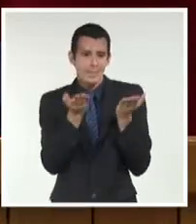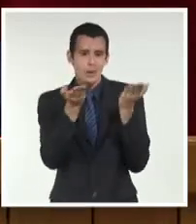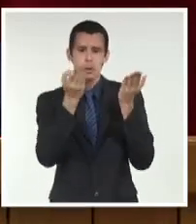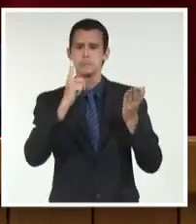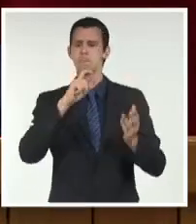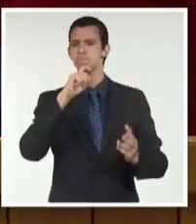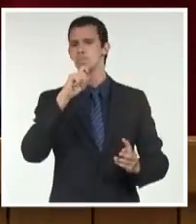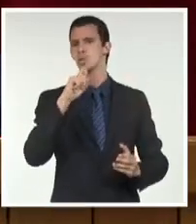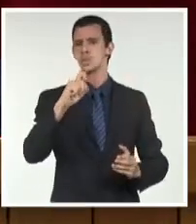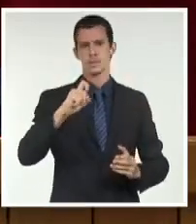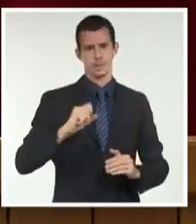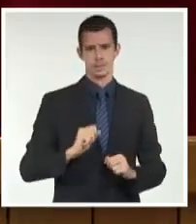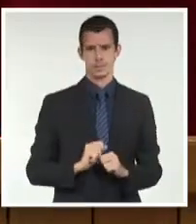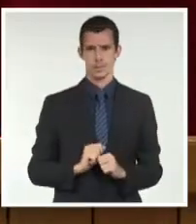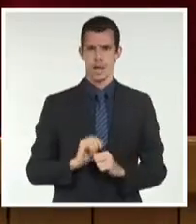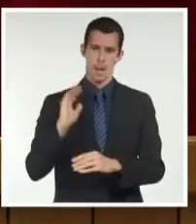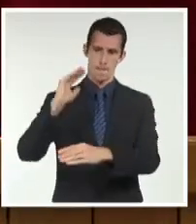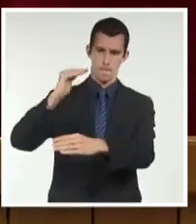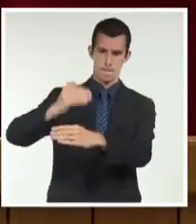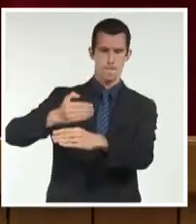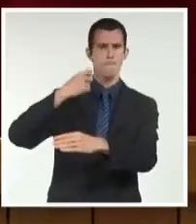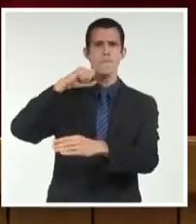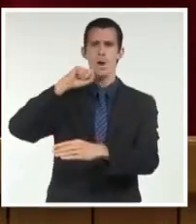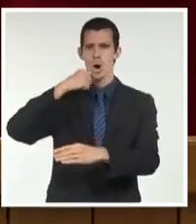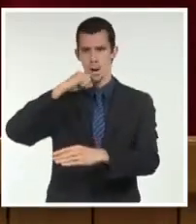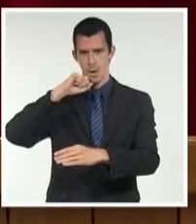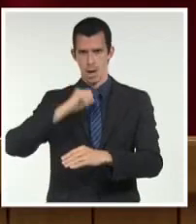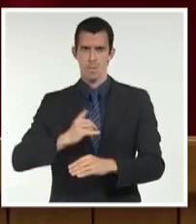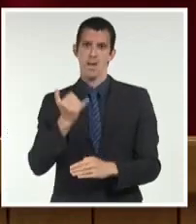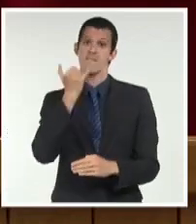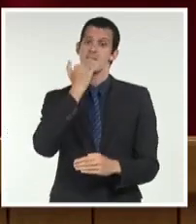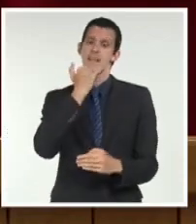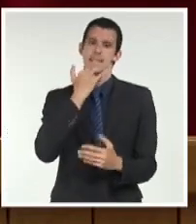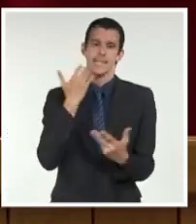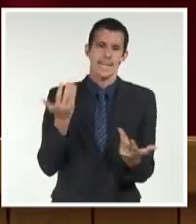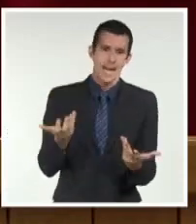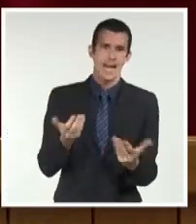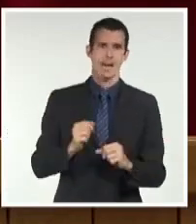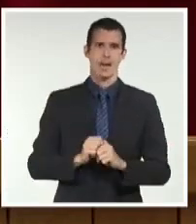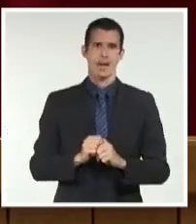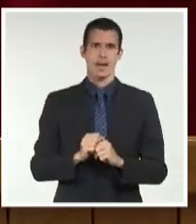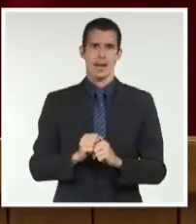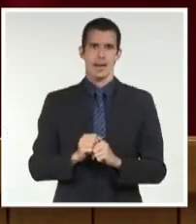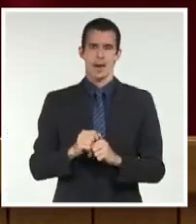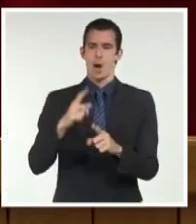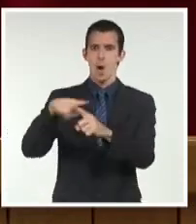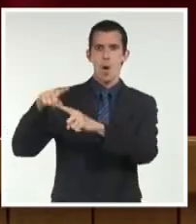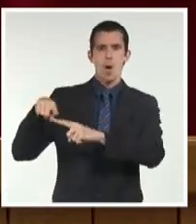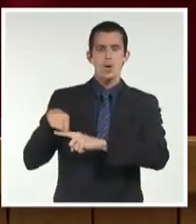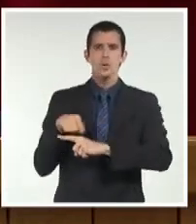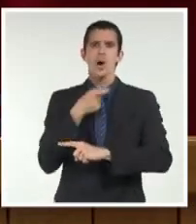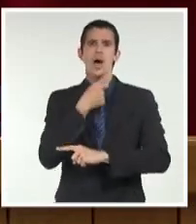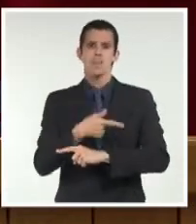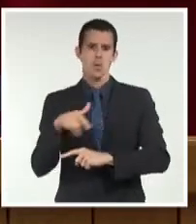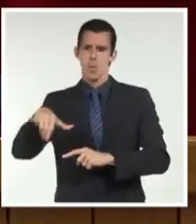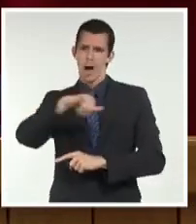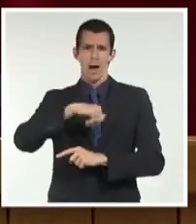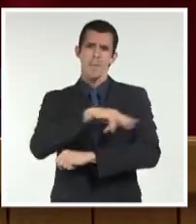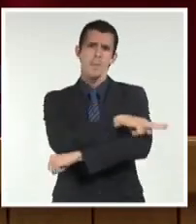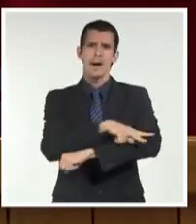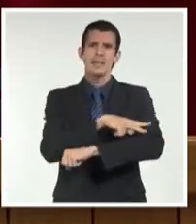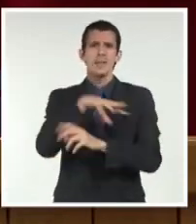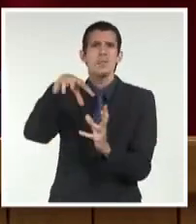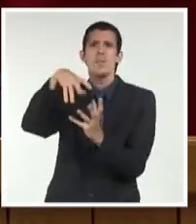nos impactan como al resto de las naciones. La crisis económica internacional derivada de los efectos de 2 años de